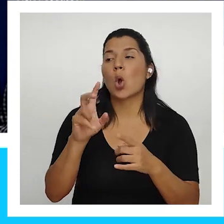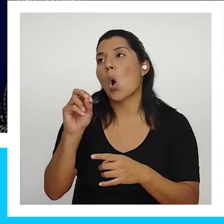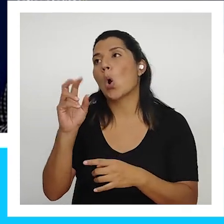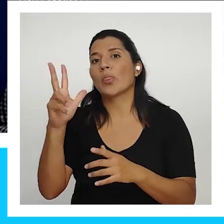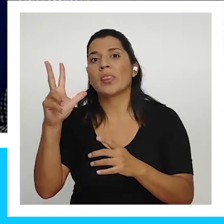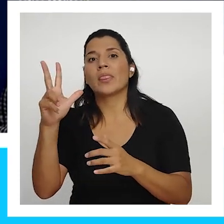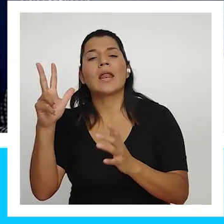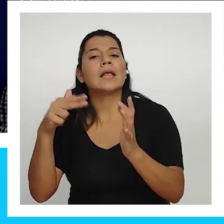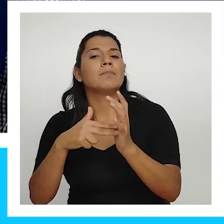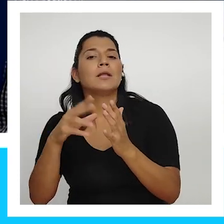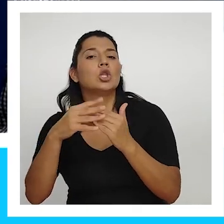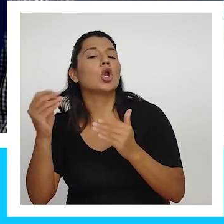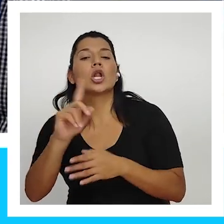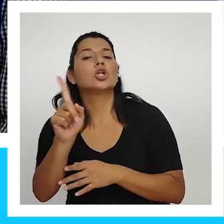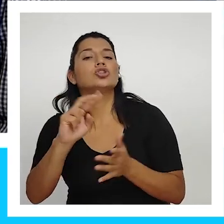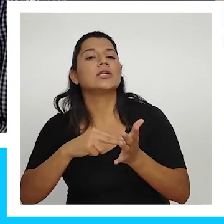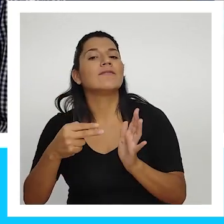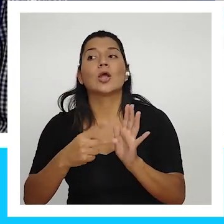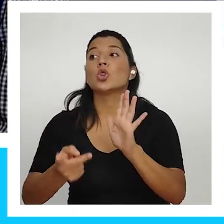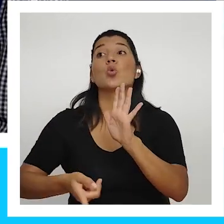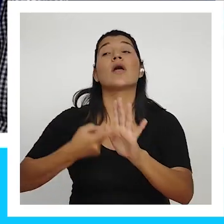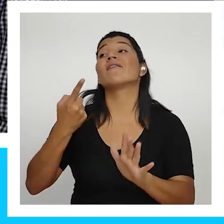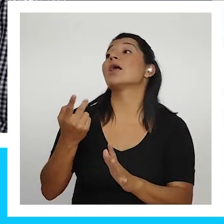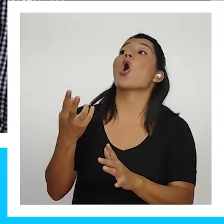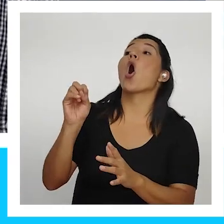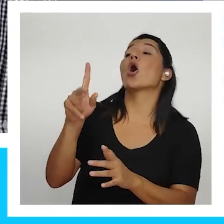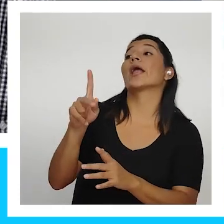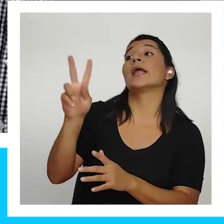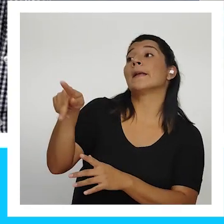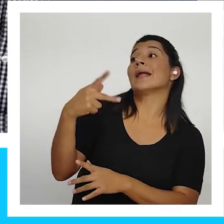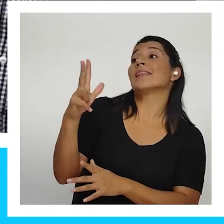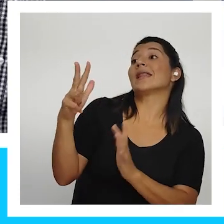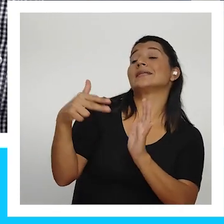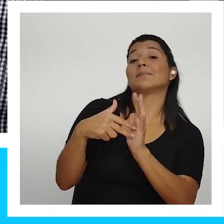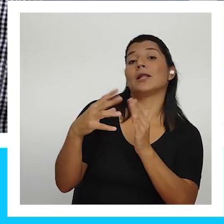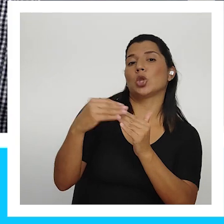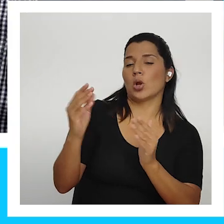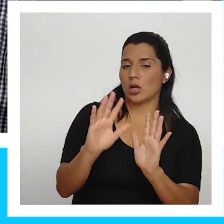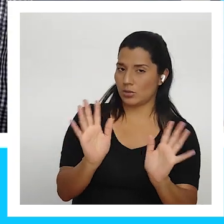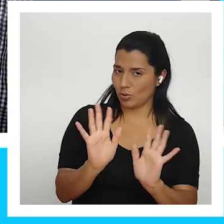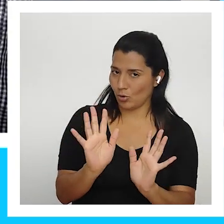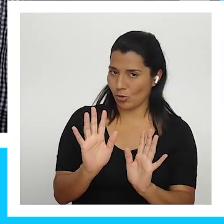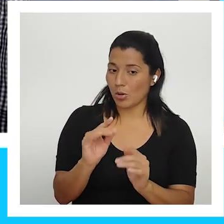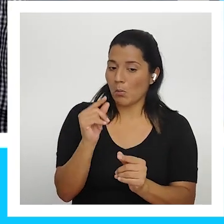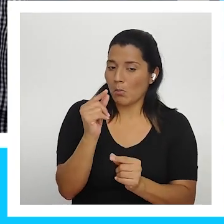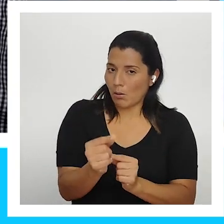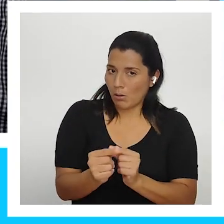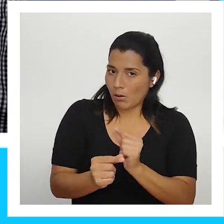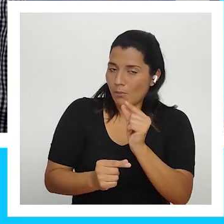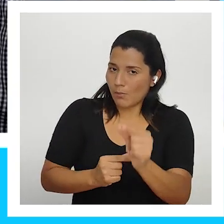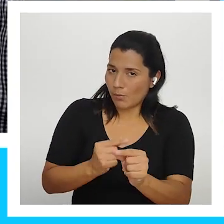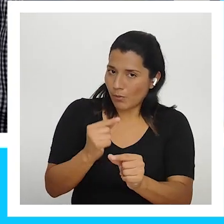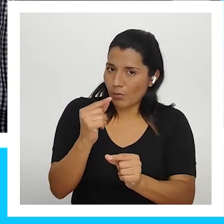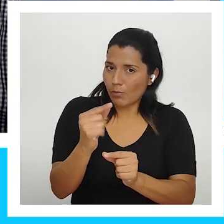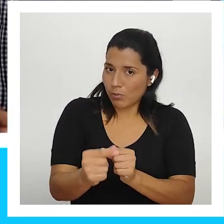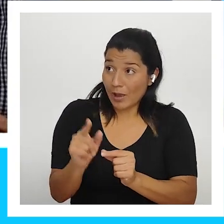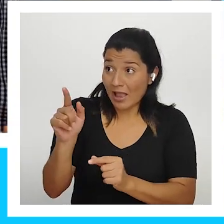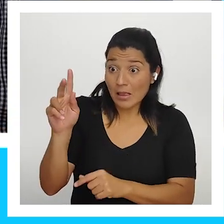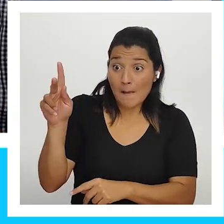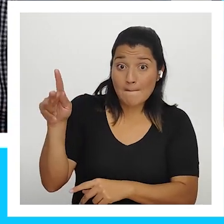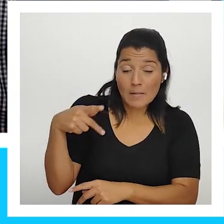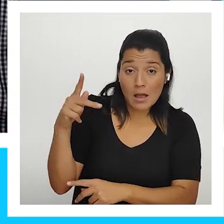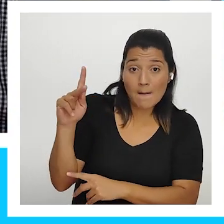algún pago nuevo a las personas, y esto lamentablemente sería también una señal, no obstante, ya siendo víctima, ya estando dentro del engaño como